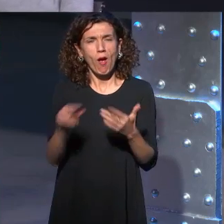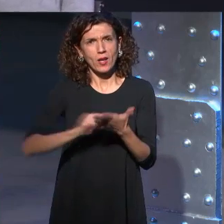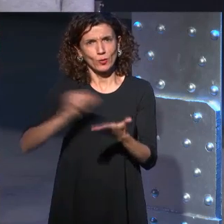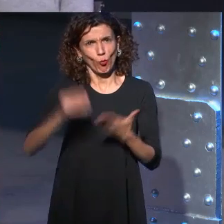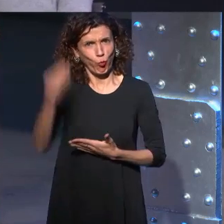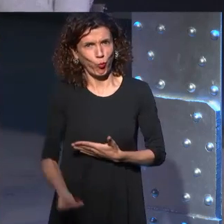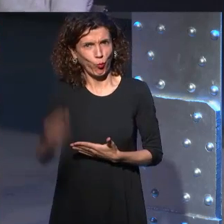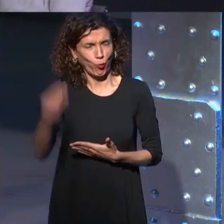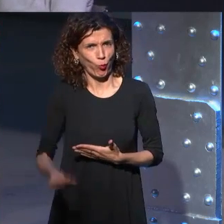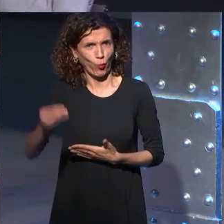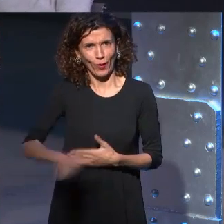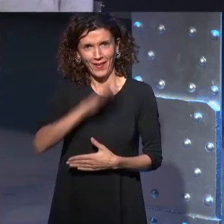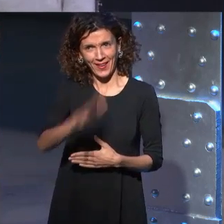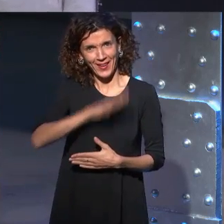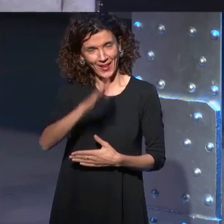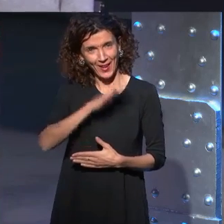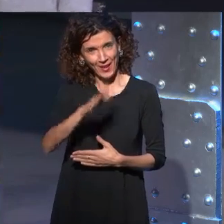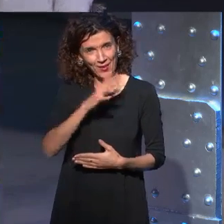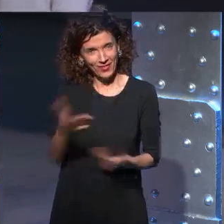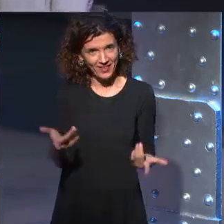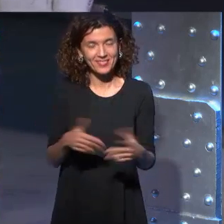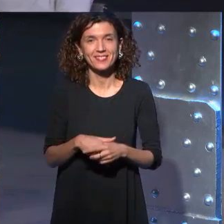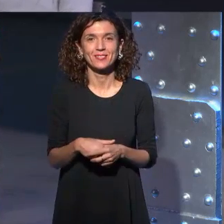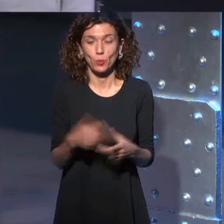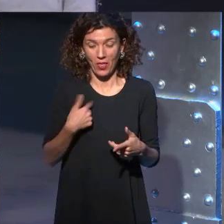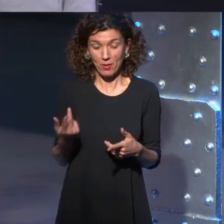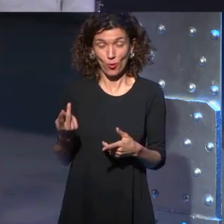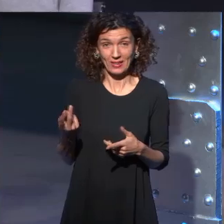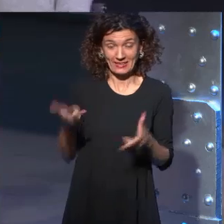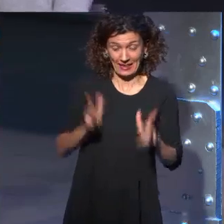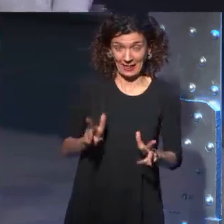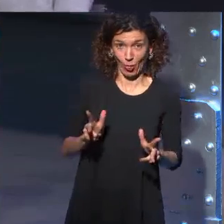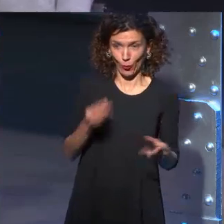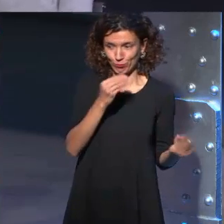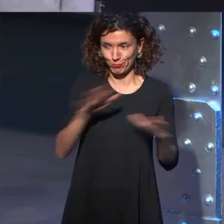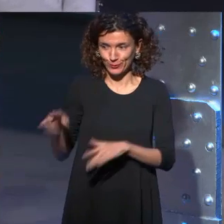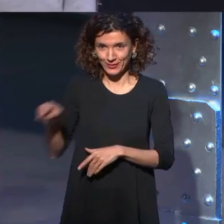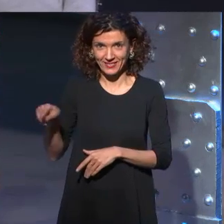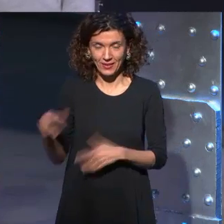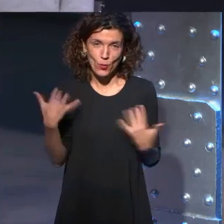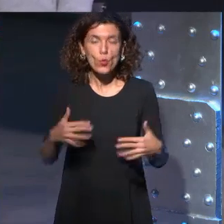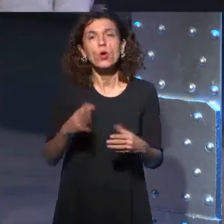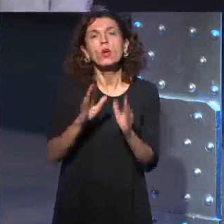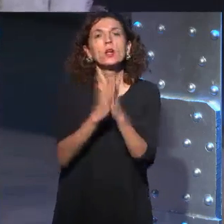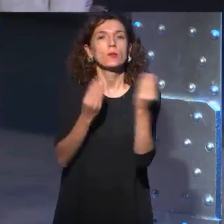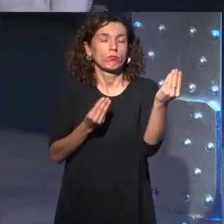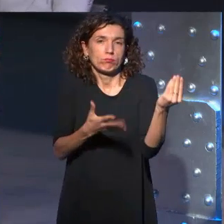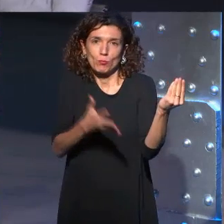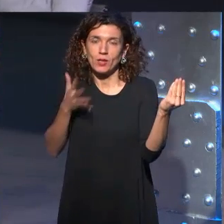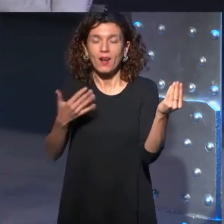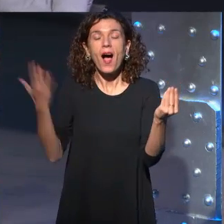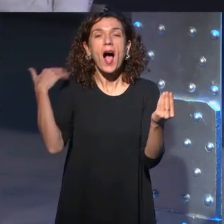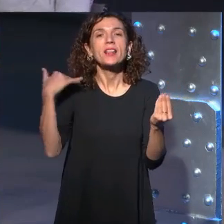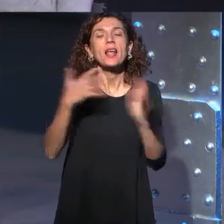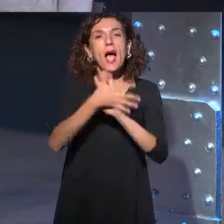escritor. Ya hasta me apena estar sentado aquí con un escritor de esta... Es que me gusta mucho el libro y tú sabes, además, porque lo hemos